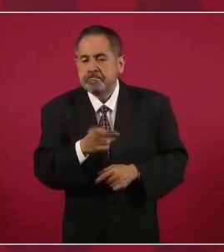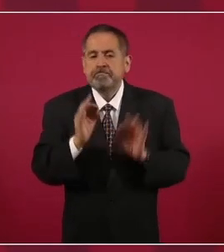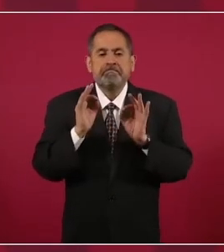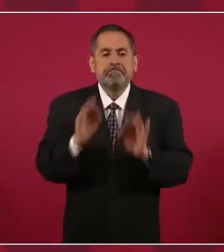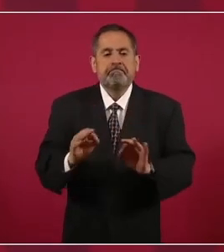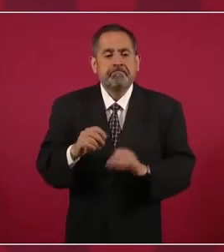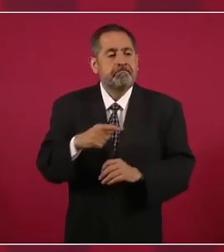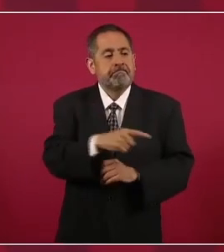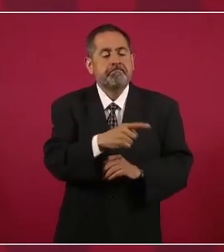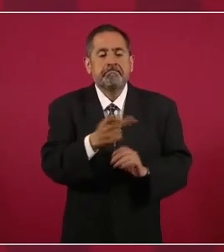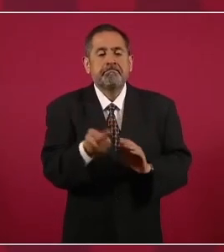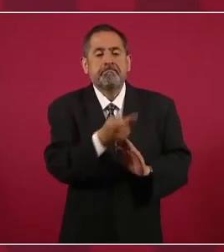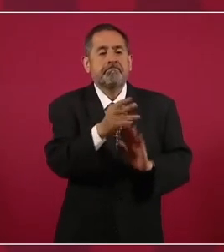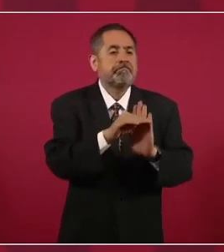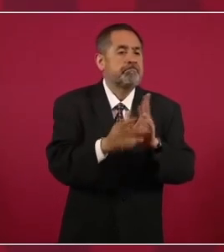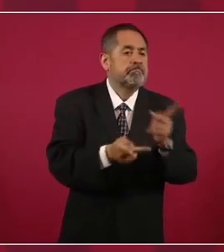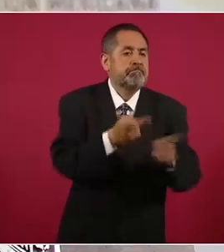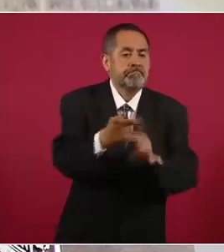de